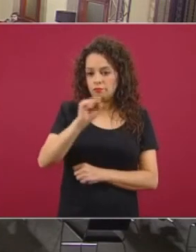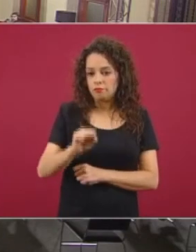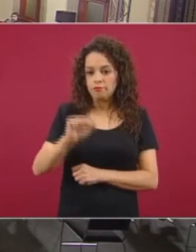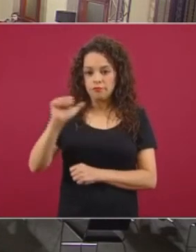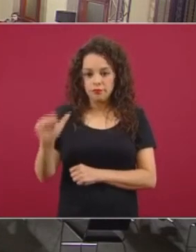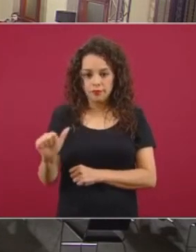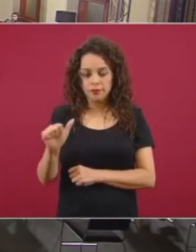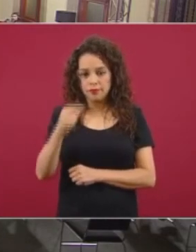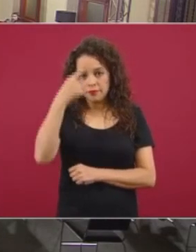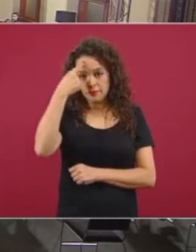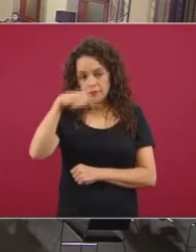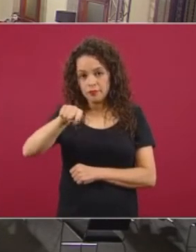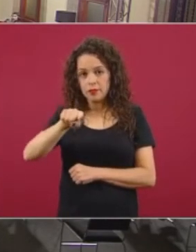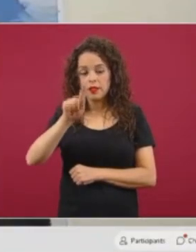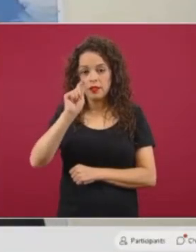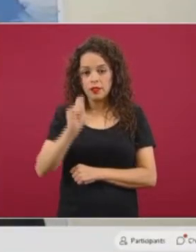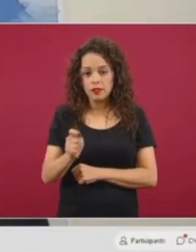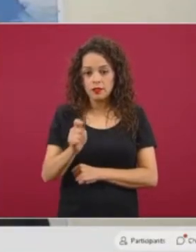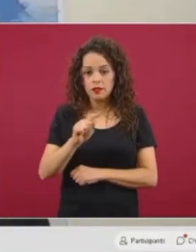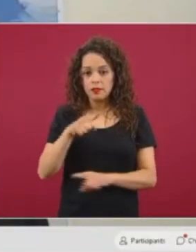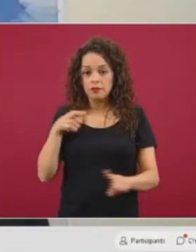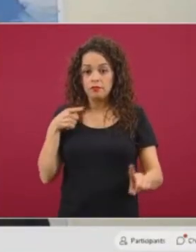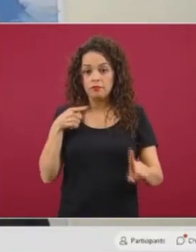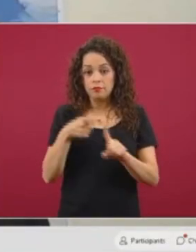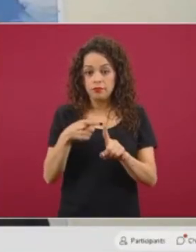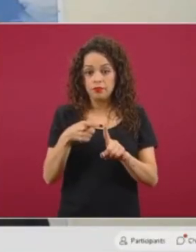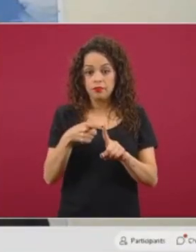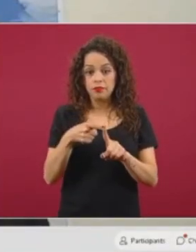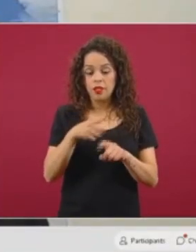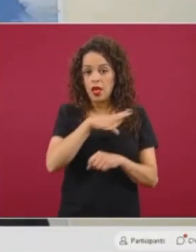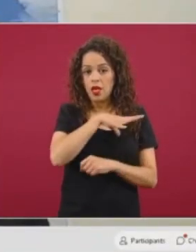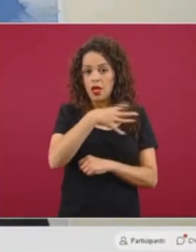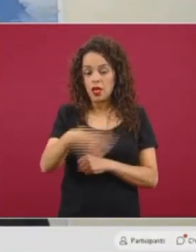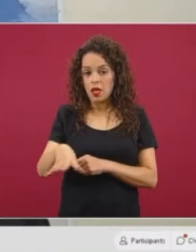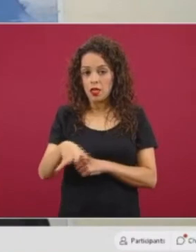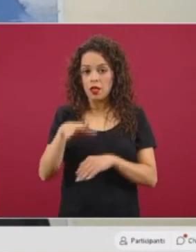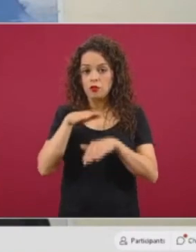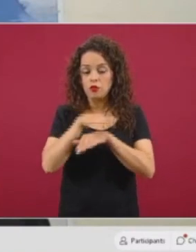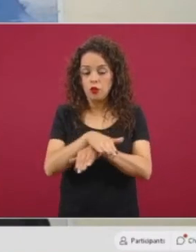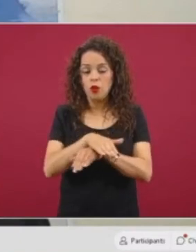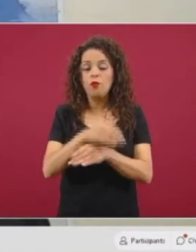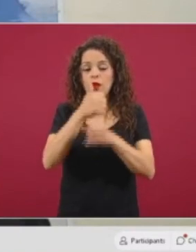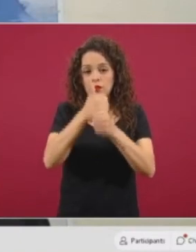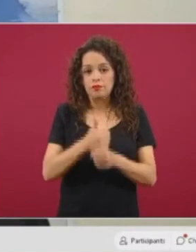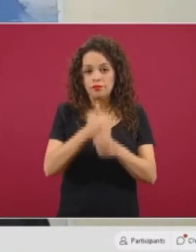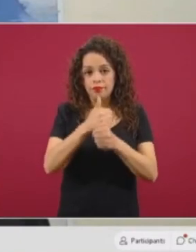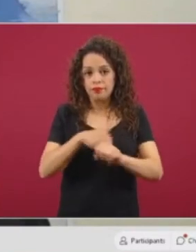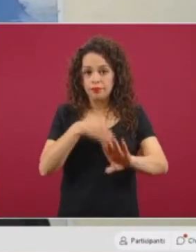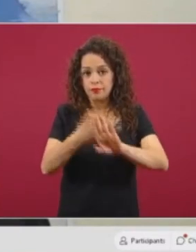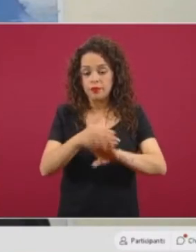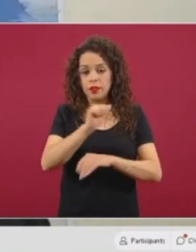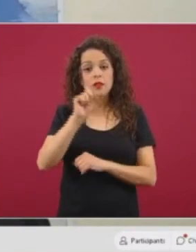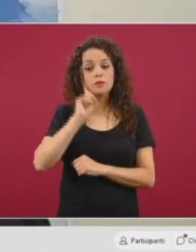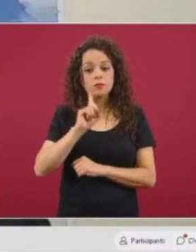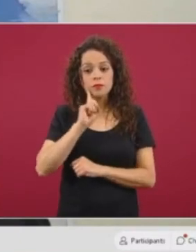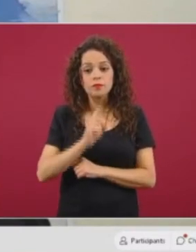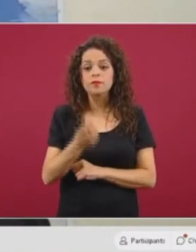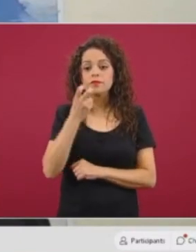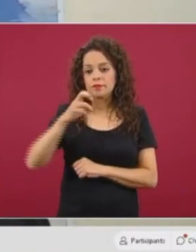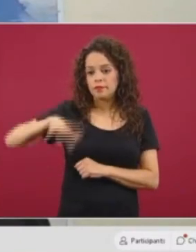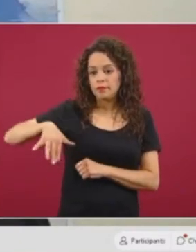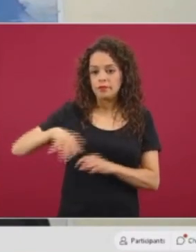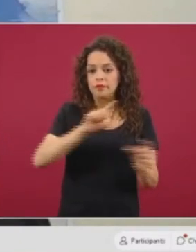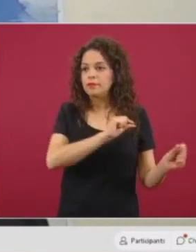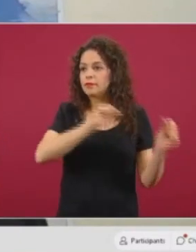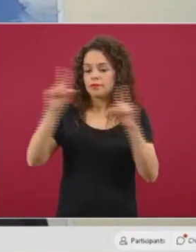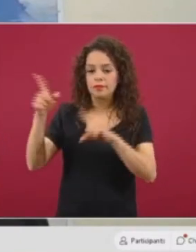y Promoción de la Salud, o yo diría el sector salud en general, respecto a la violencia de las mujeres, ya es exactamente la exposición que hizo la doctora